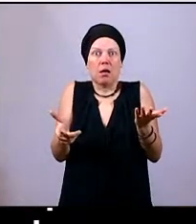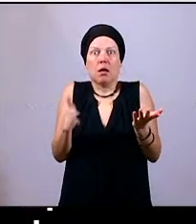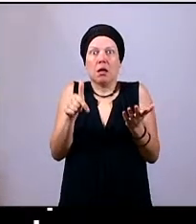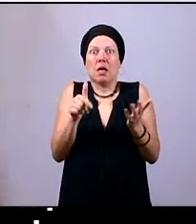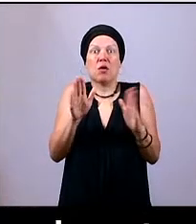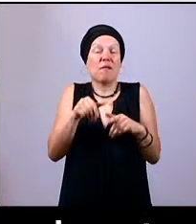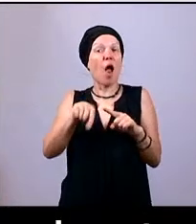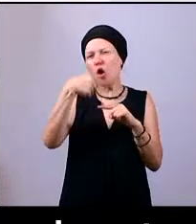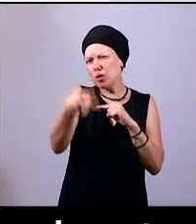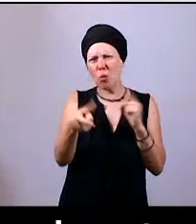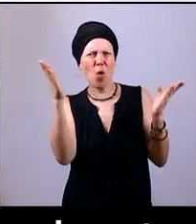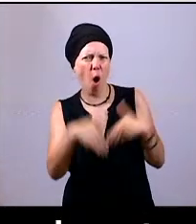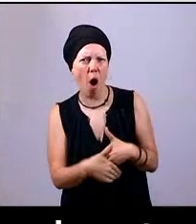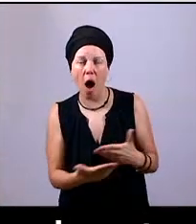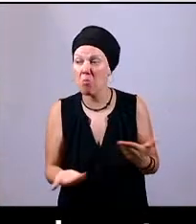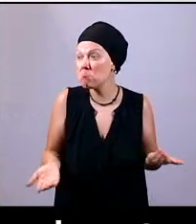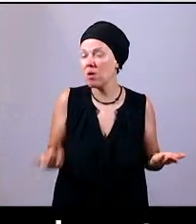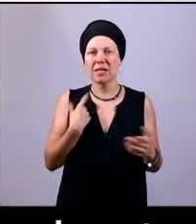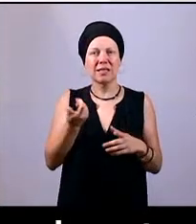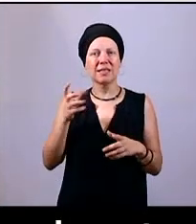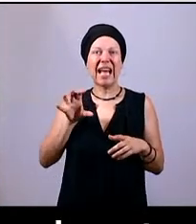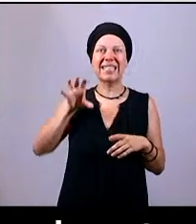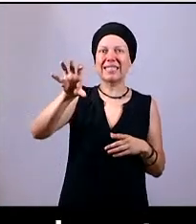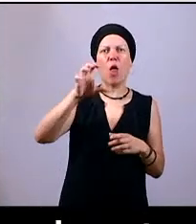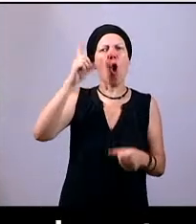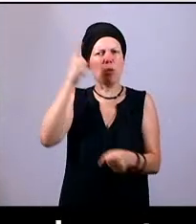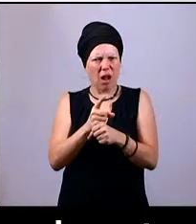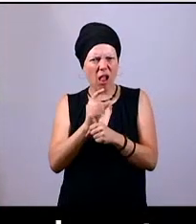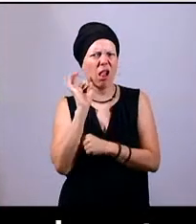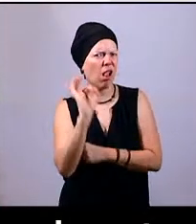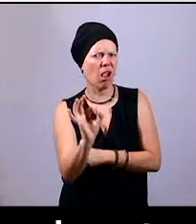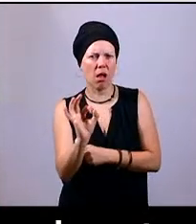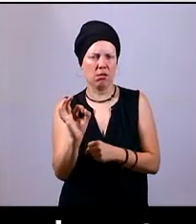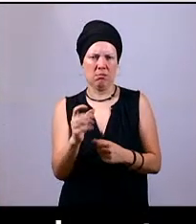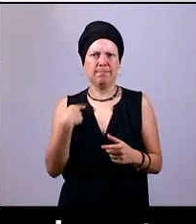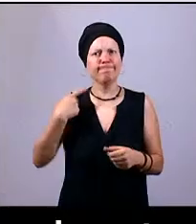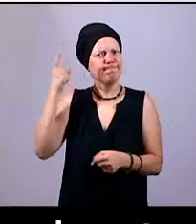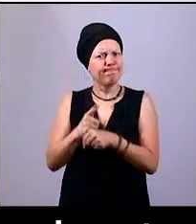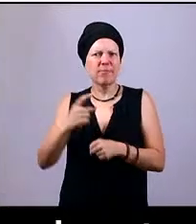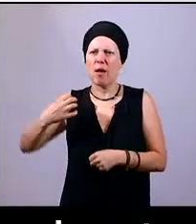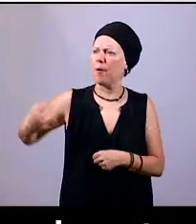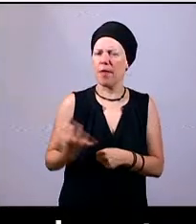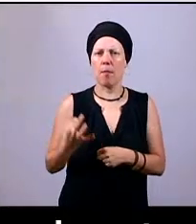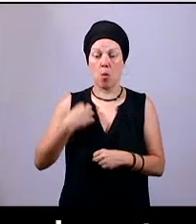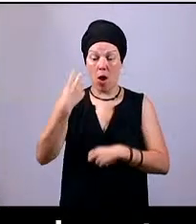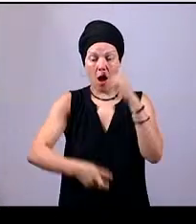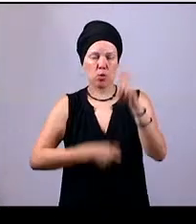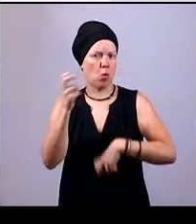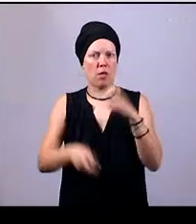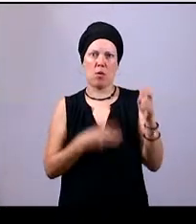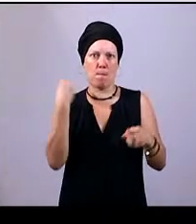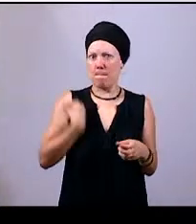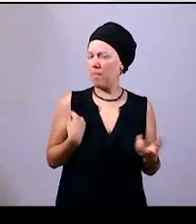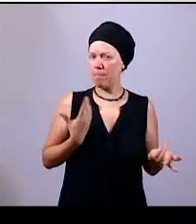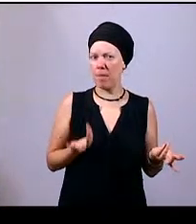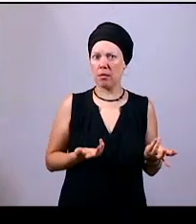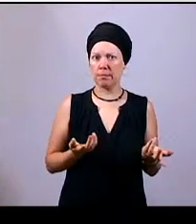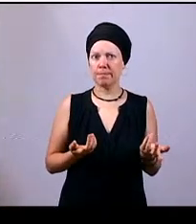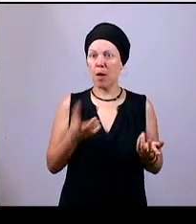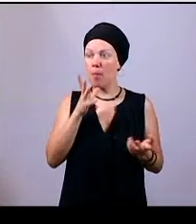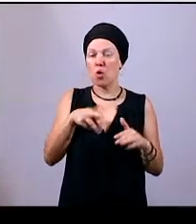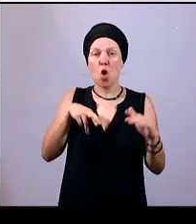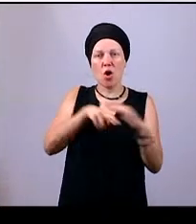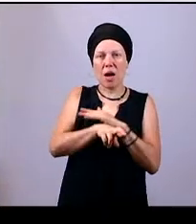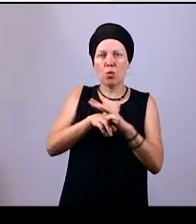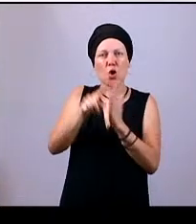de consecuencia. Es que el Estado tiene la obligación, tiene el deber de actualizar esas entregas a cuenta. Son recursos